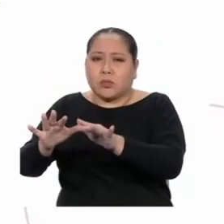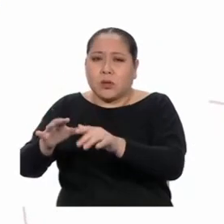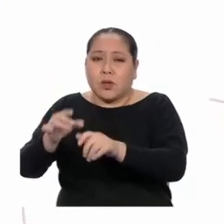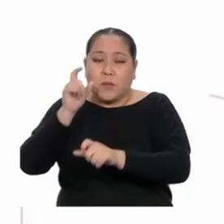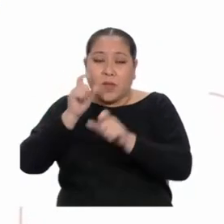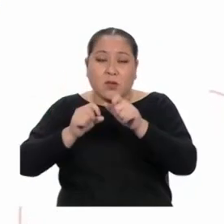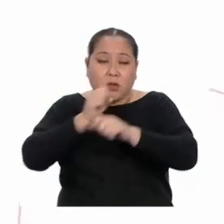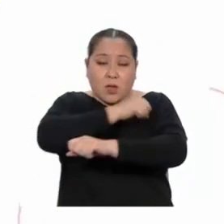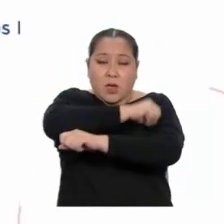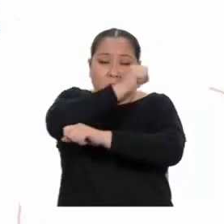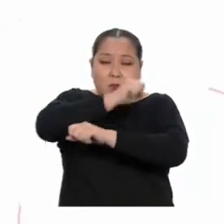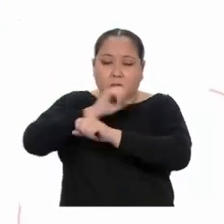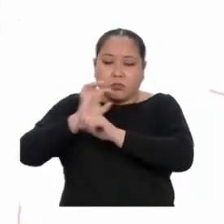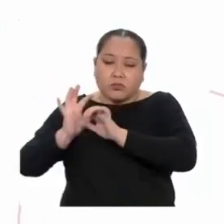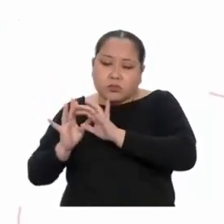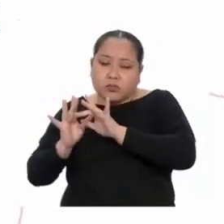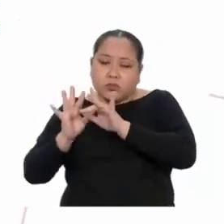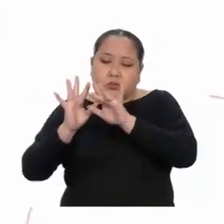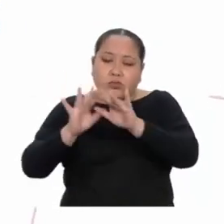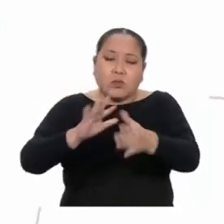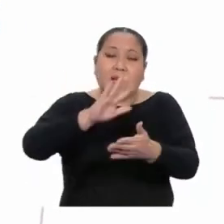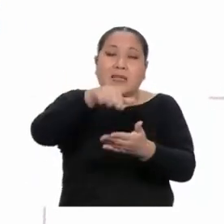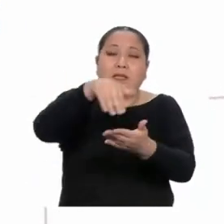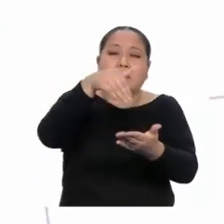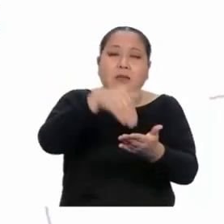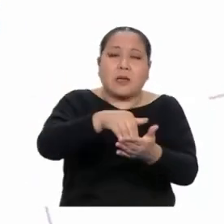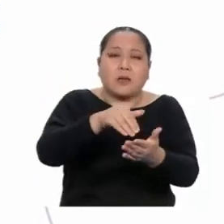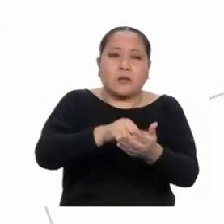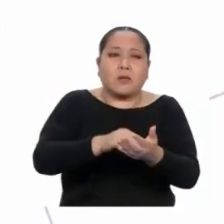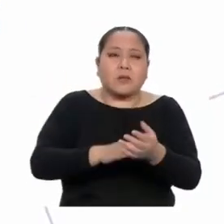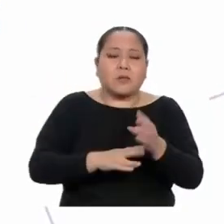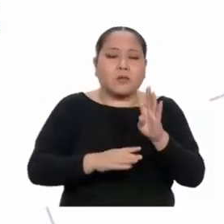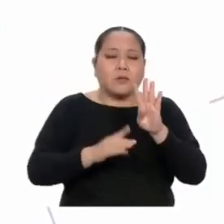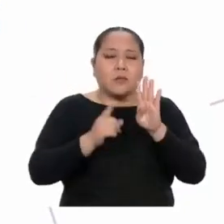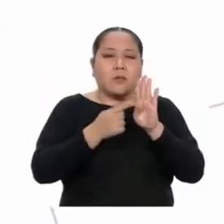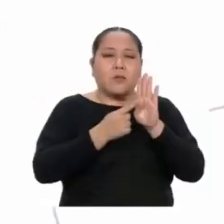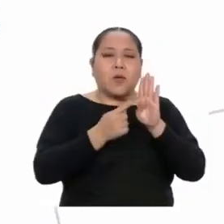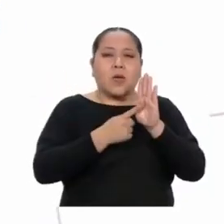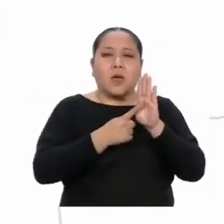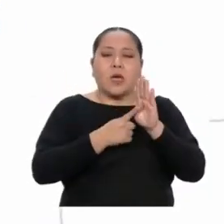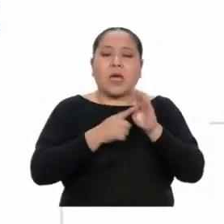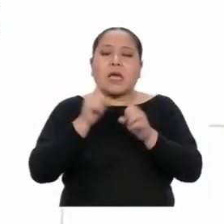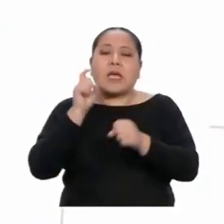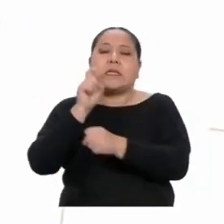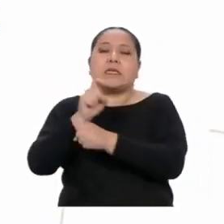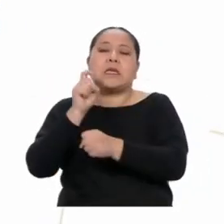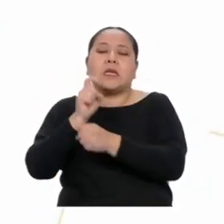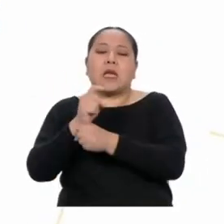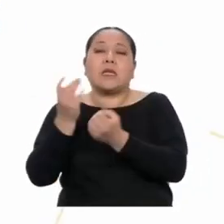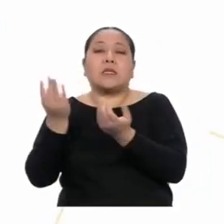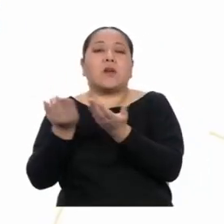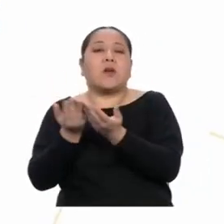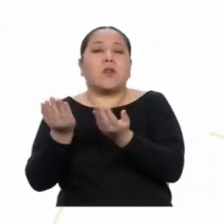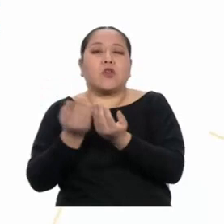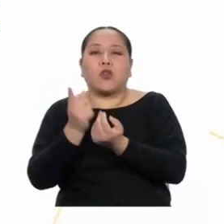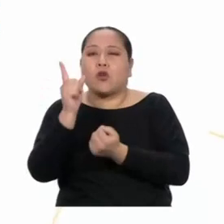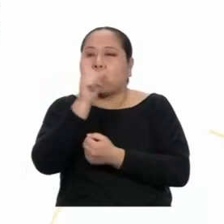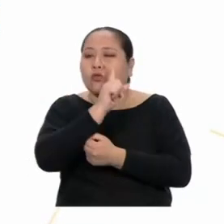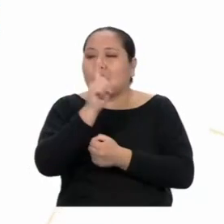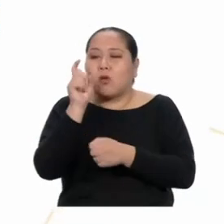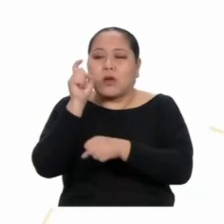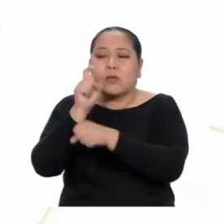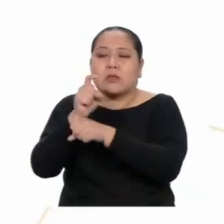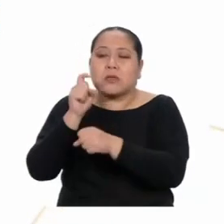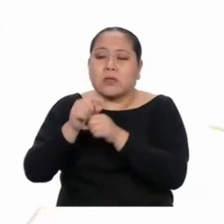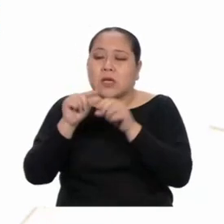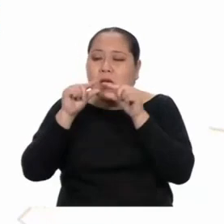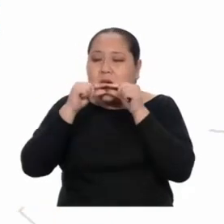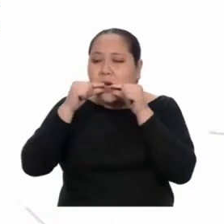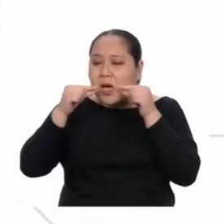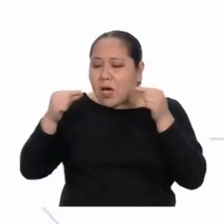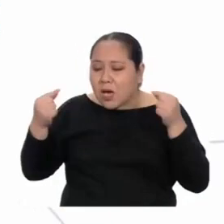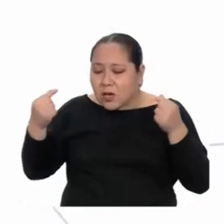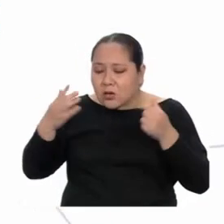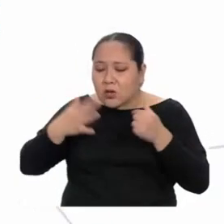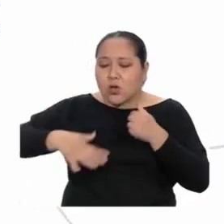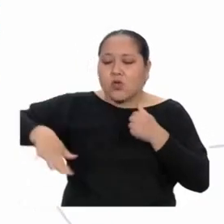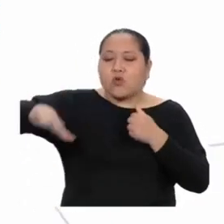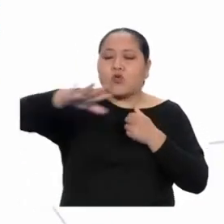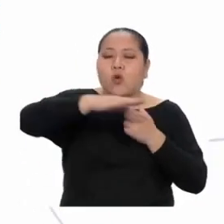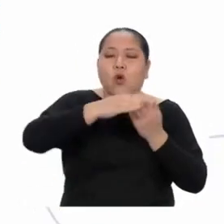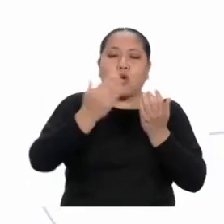ciudad. B. La enseñanza en el colegio no es en quechua en todos los